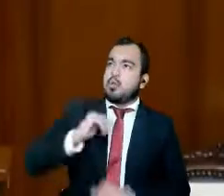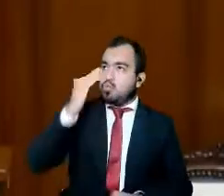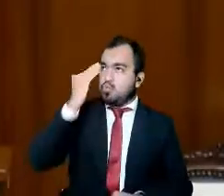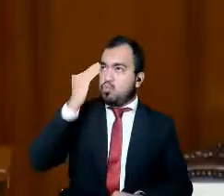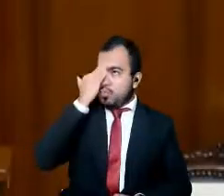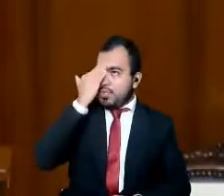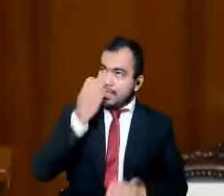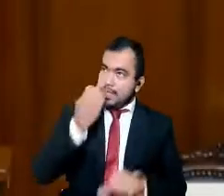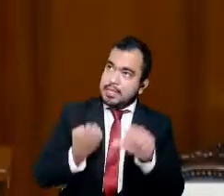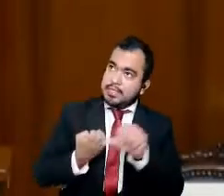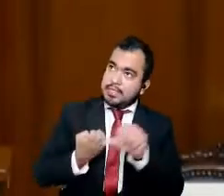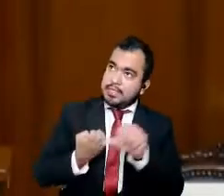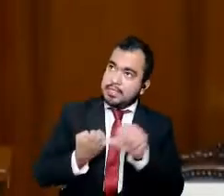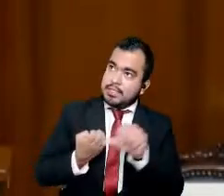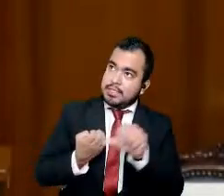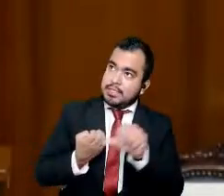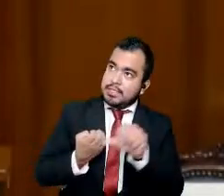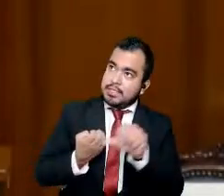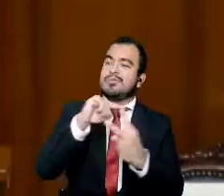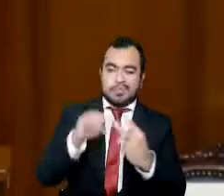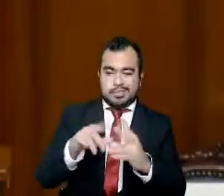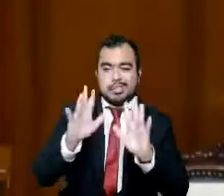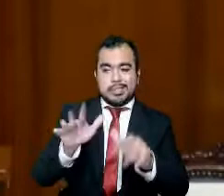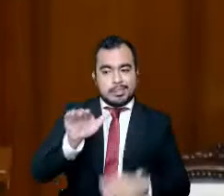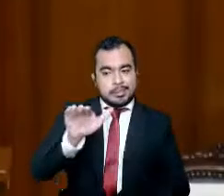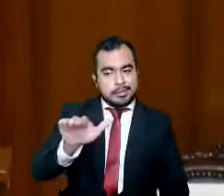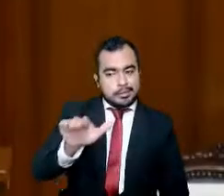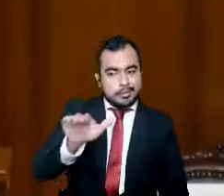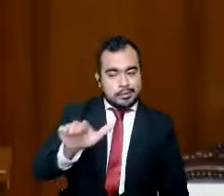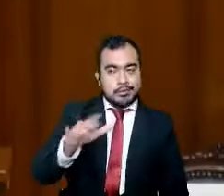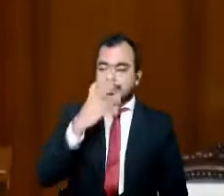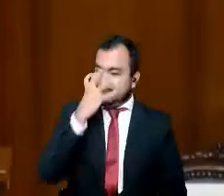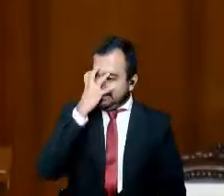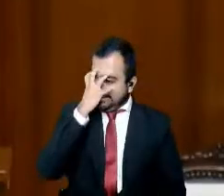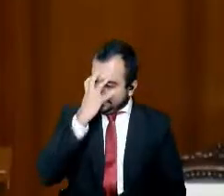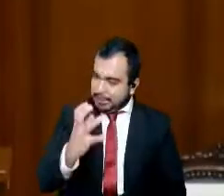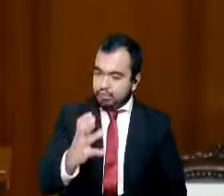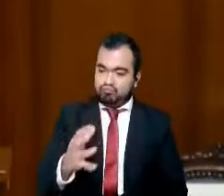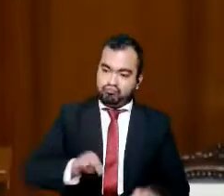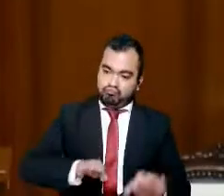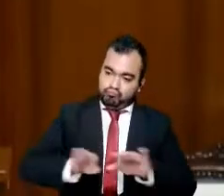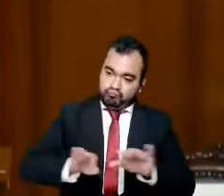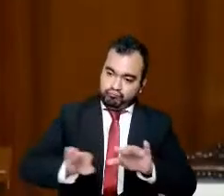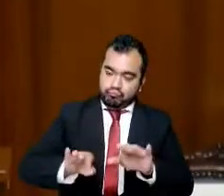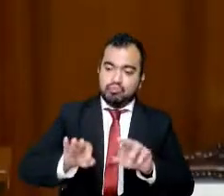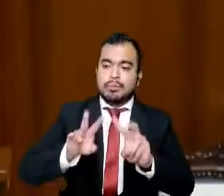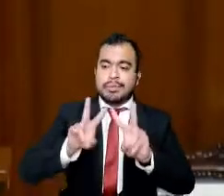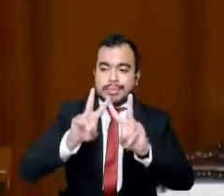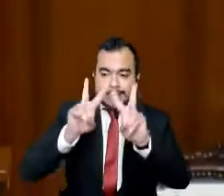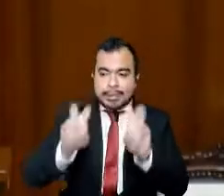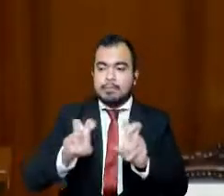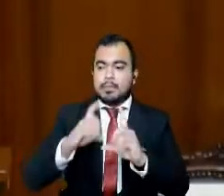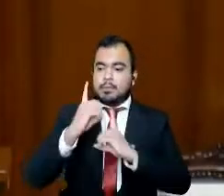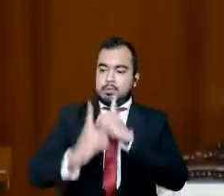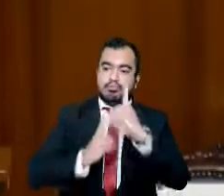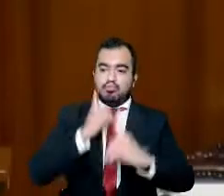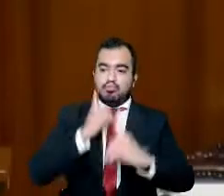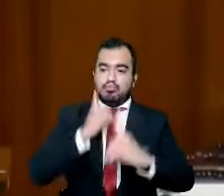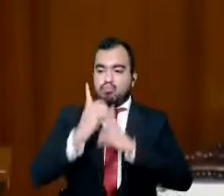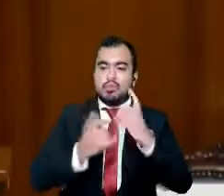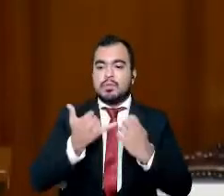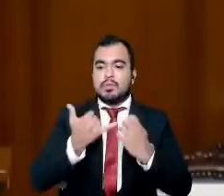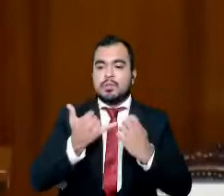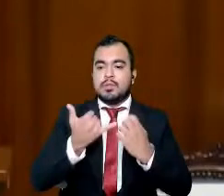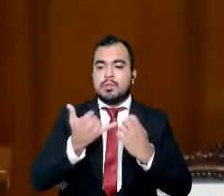que tomaran más en serio el tema del deporte y el tema de la actividad física.